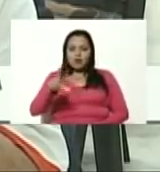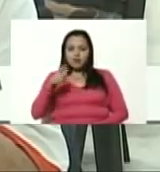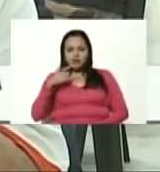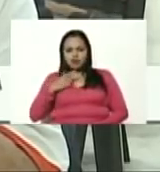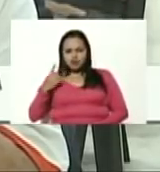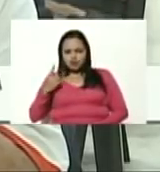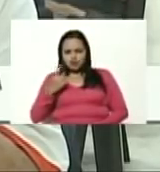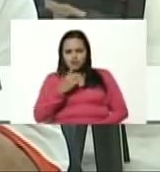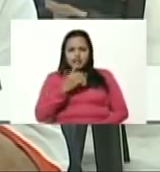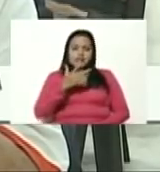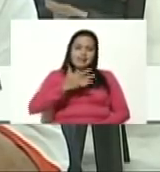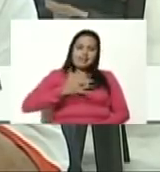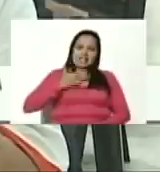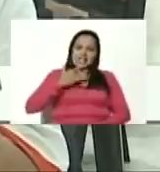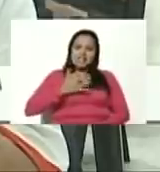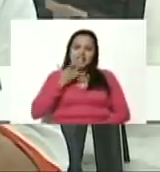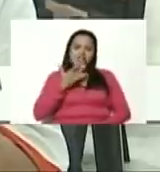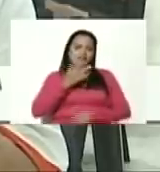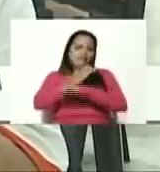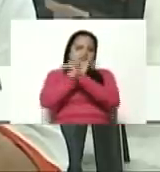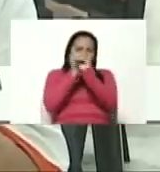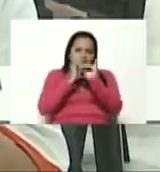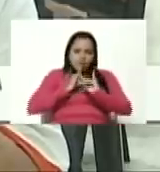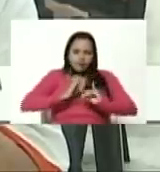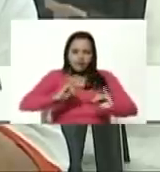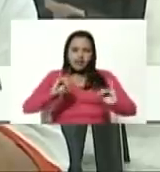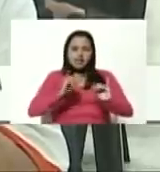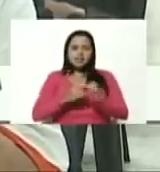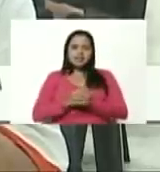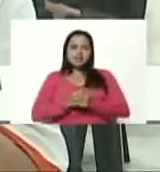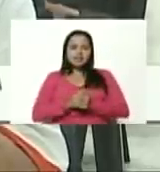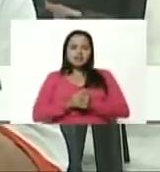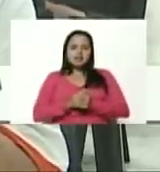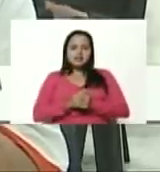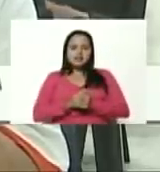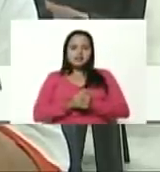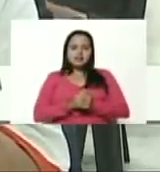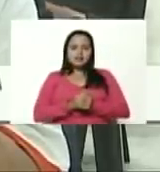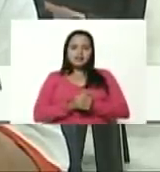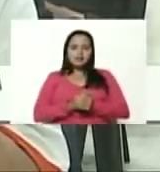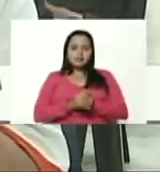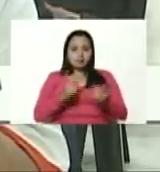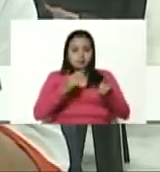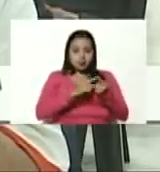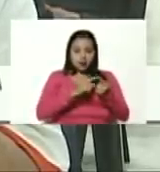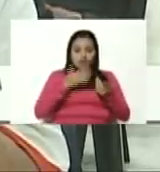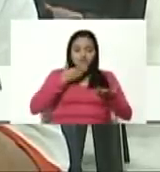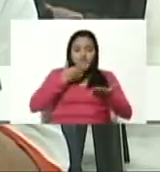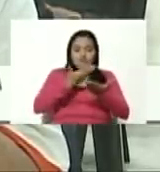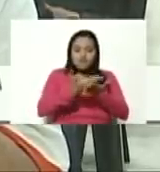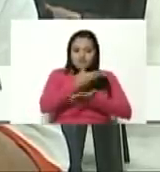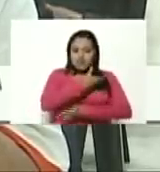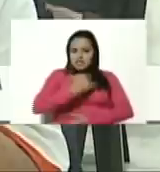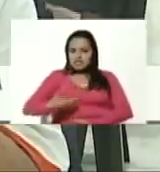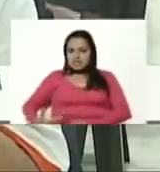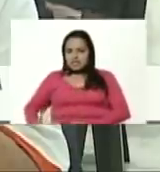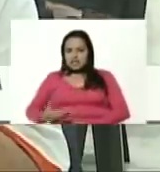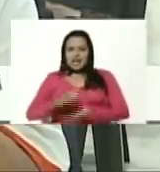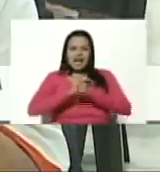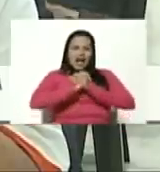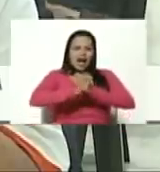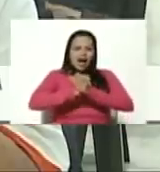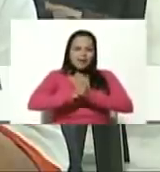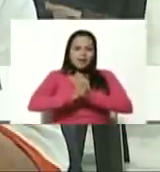Me siento ahorita muy feliz. Primero, con el presidente y amigo